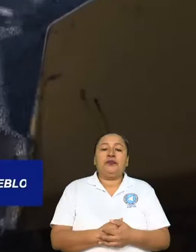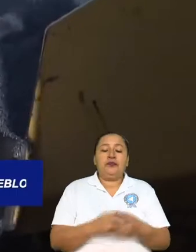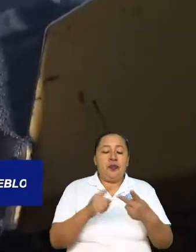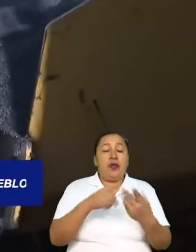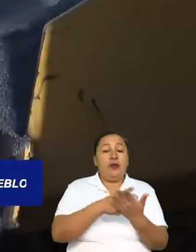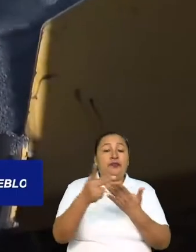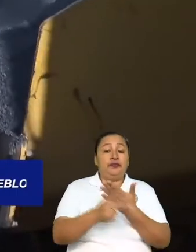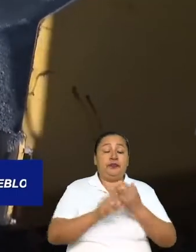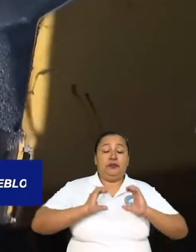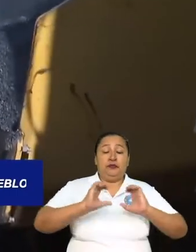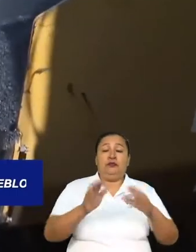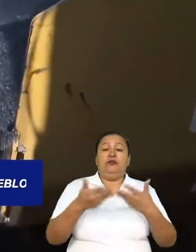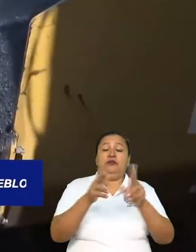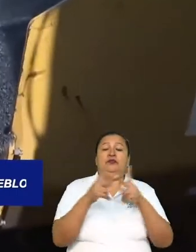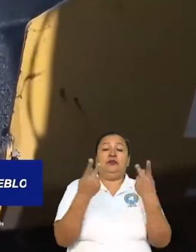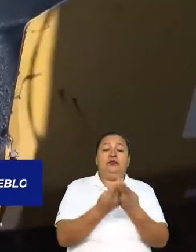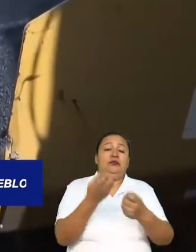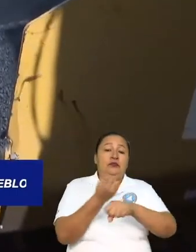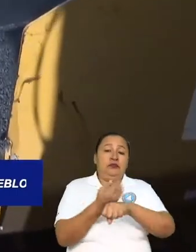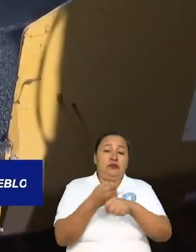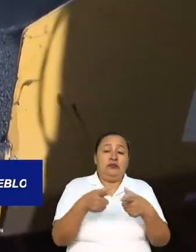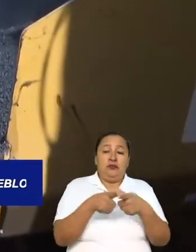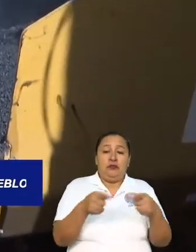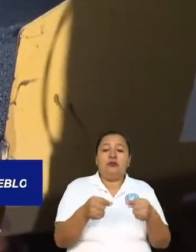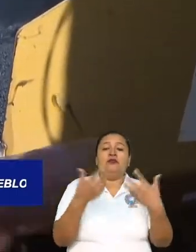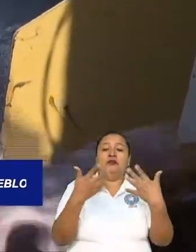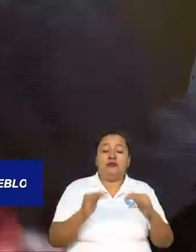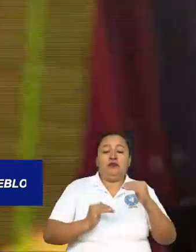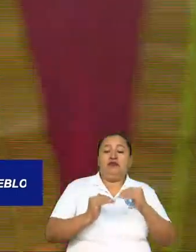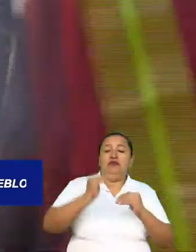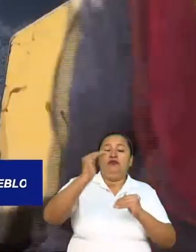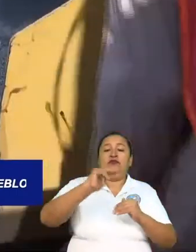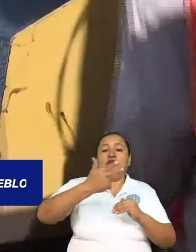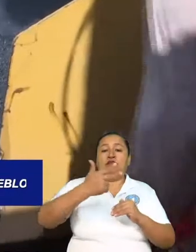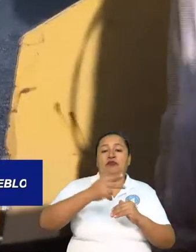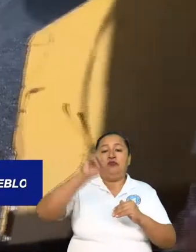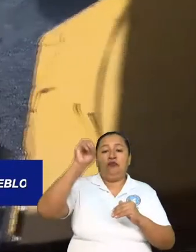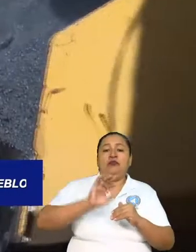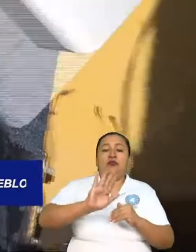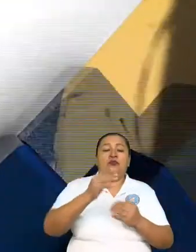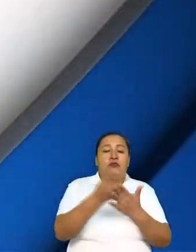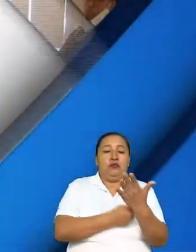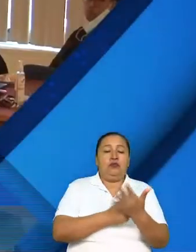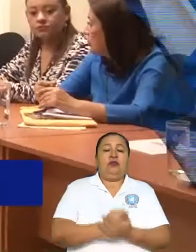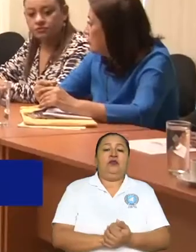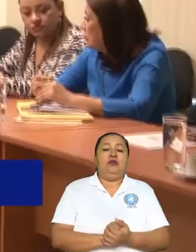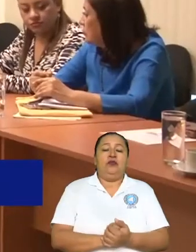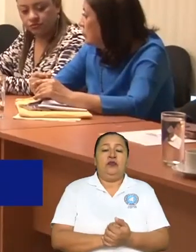Programas de calles para el pueblo de la Alcaldía de Managua alcanza el 88% en su ejecución.